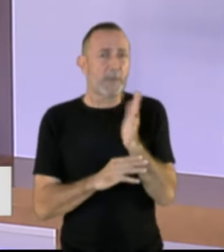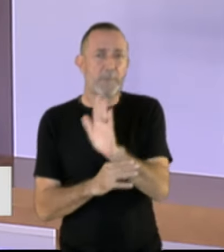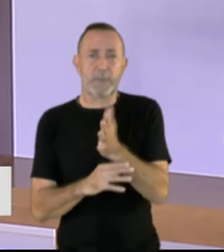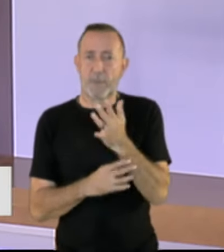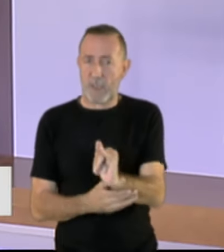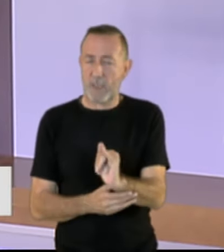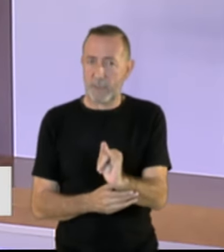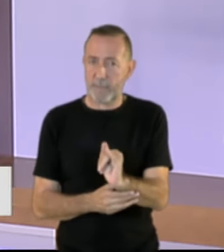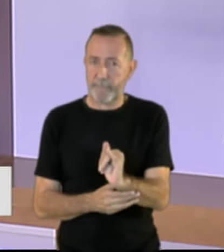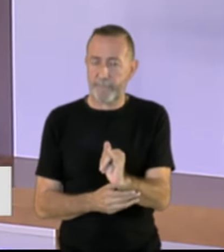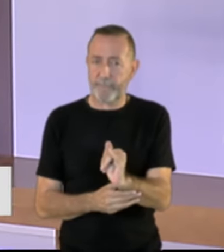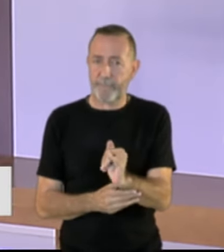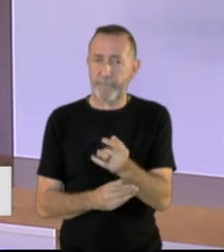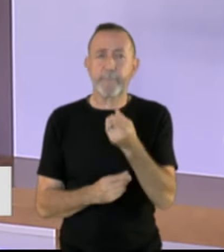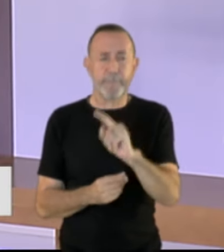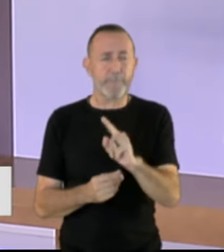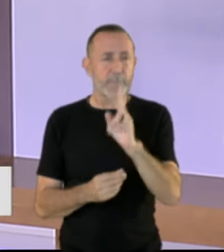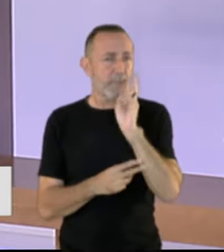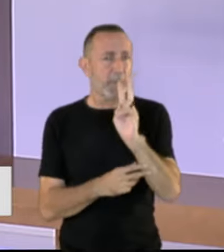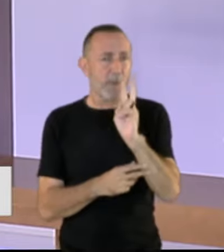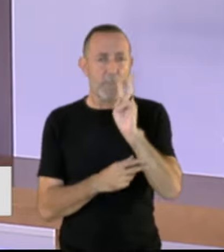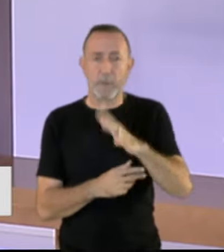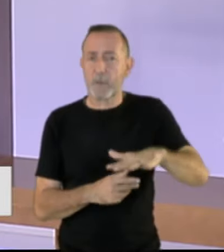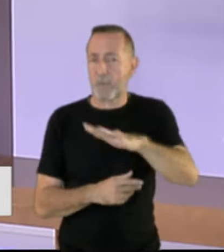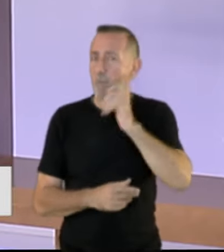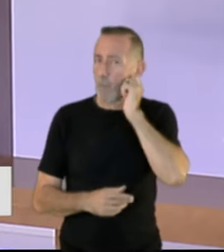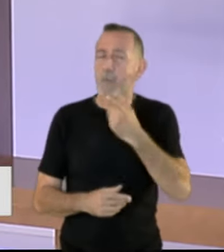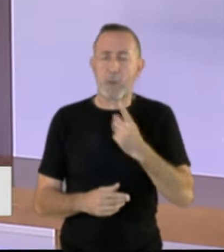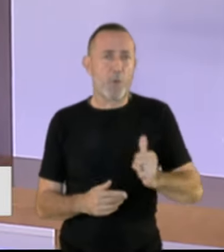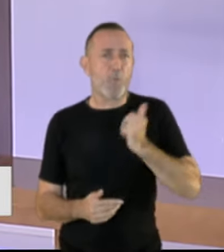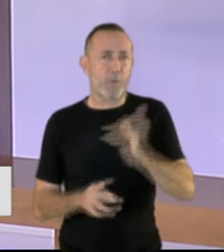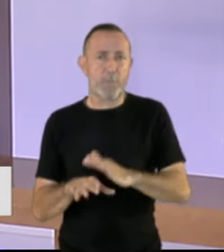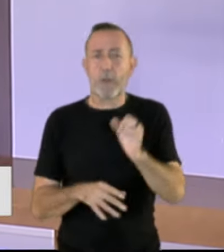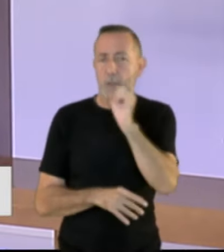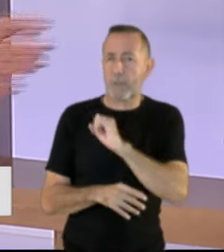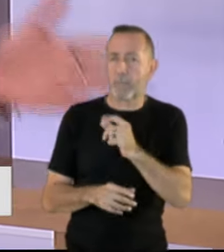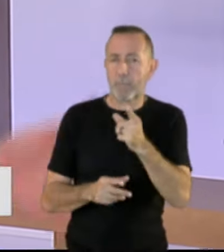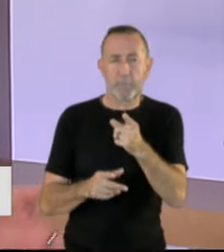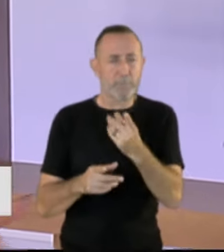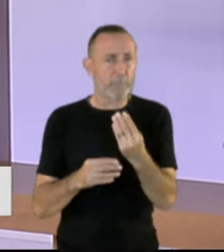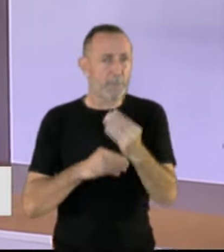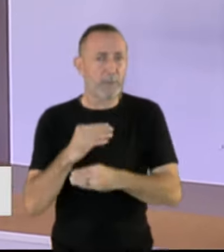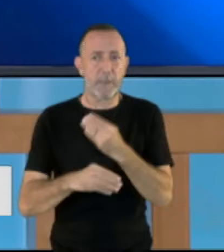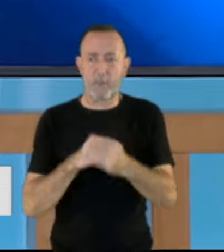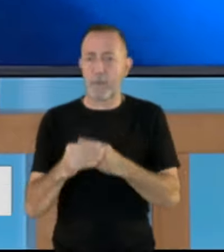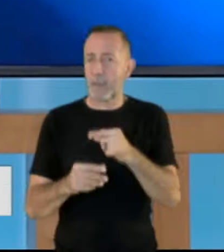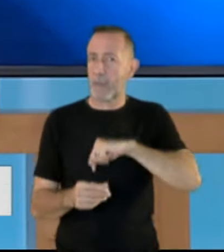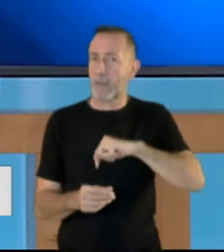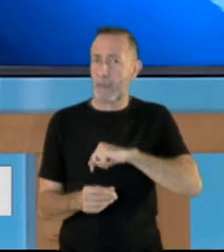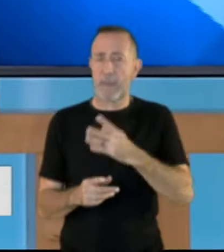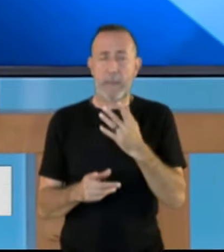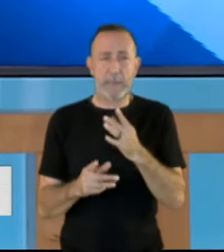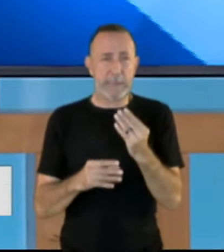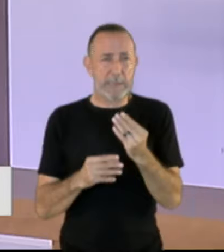de que hay más oportunidades para ella eso hace sentir de que independientemente que hayamos pasado un momento duro hoy en día se ven los frutos de